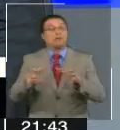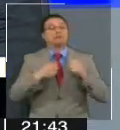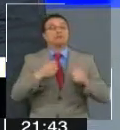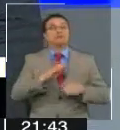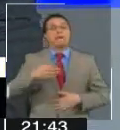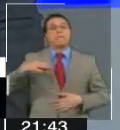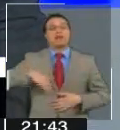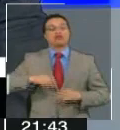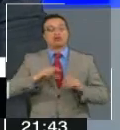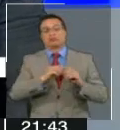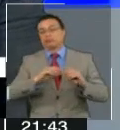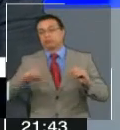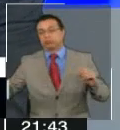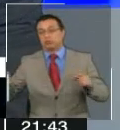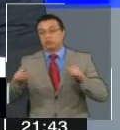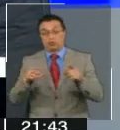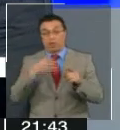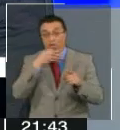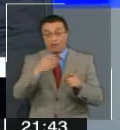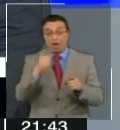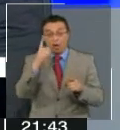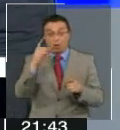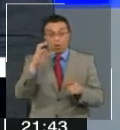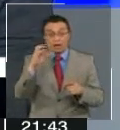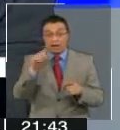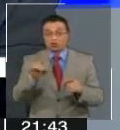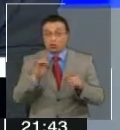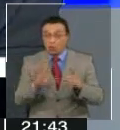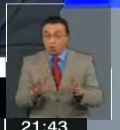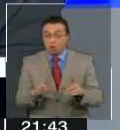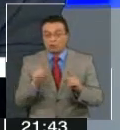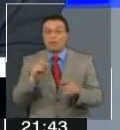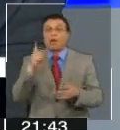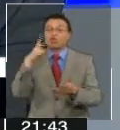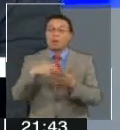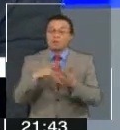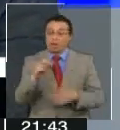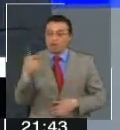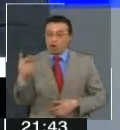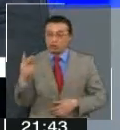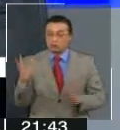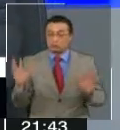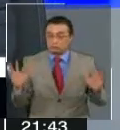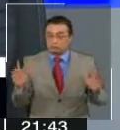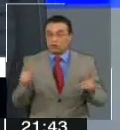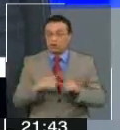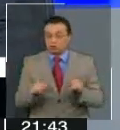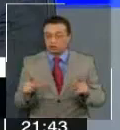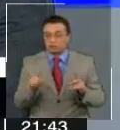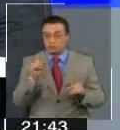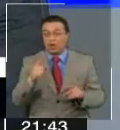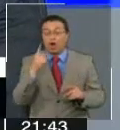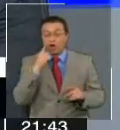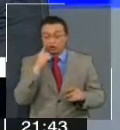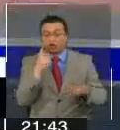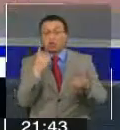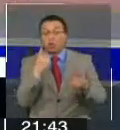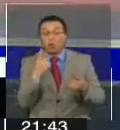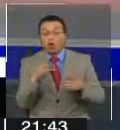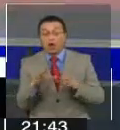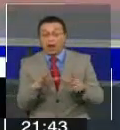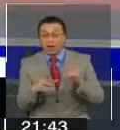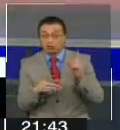Ese dato tampoco lo manejo. Pero yo me acaba de decir que conoce un caso. No, pero ese caso del 2002. Pero conoce al menos un caso